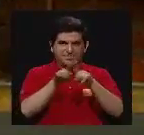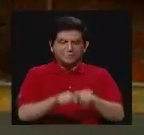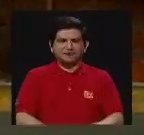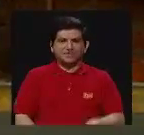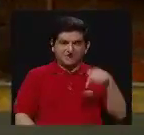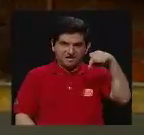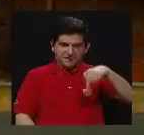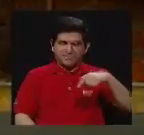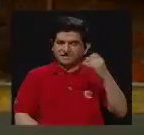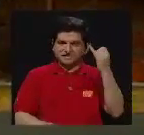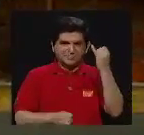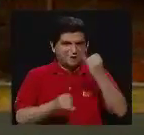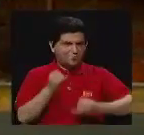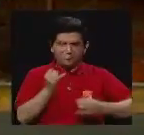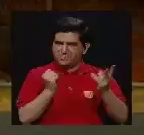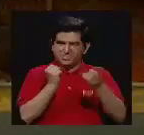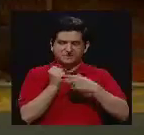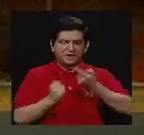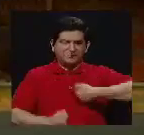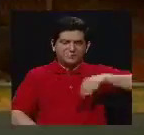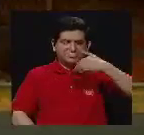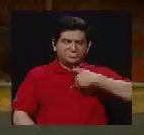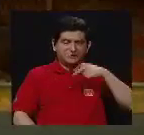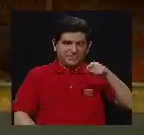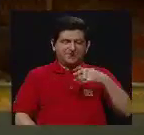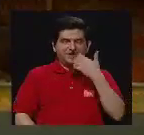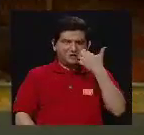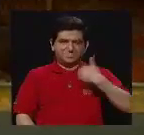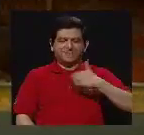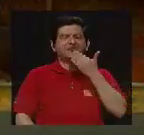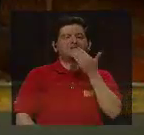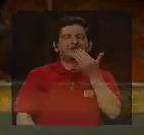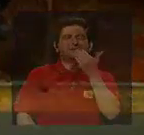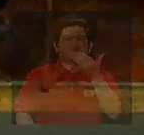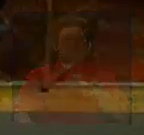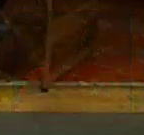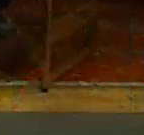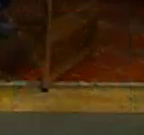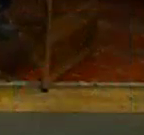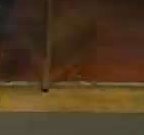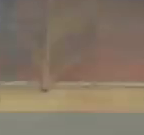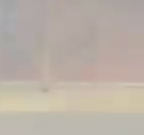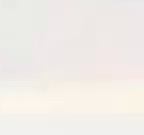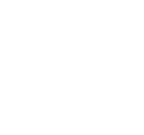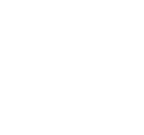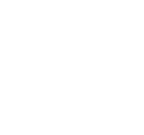y espero que no sea esta la única vez en que podemos tener este privilegio. Muchas gracias.